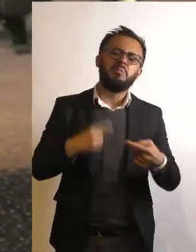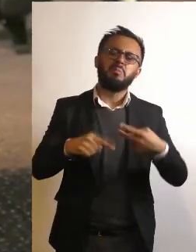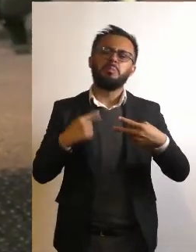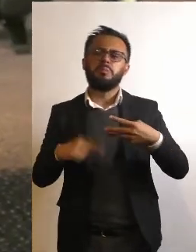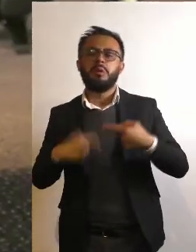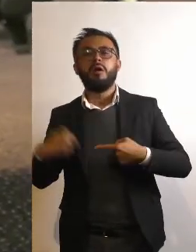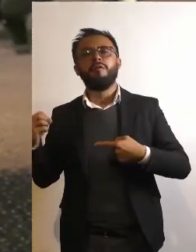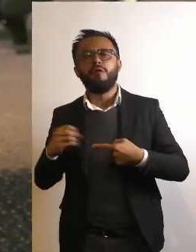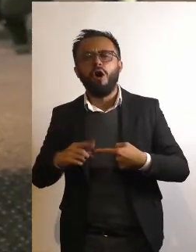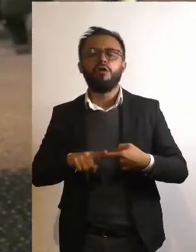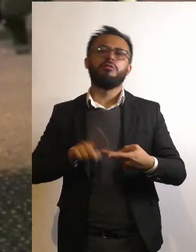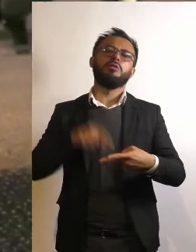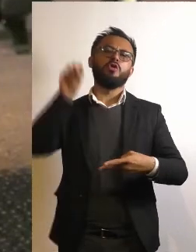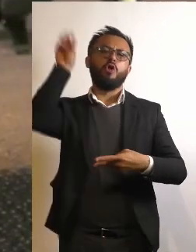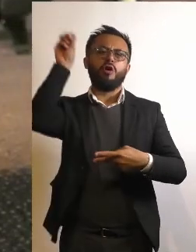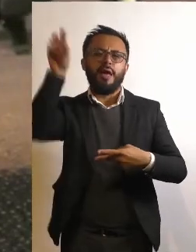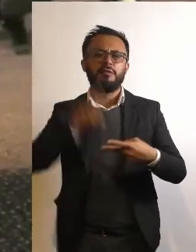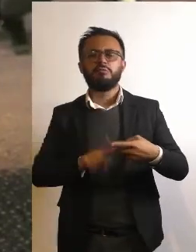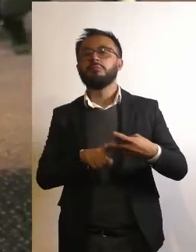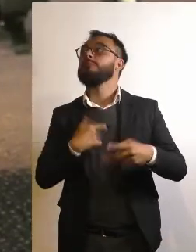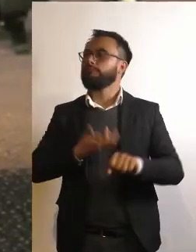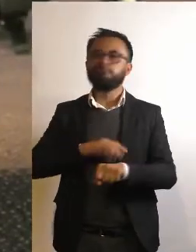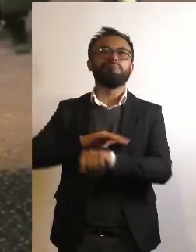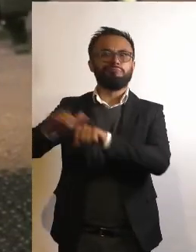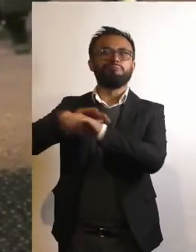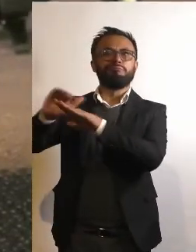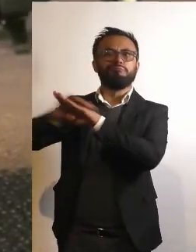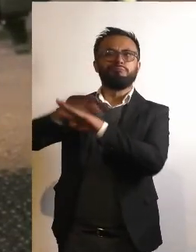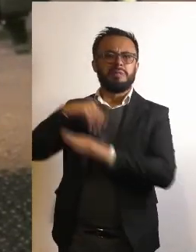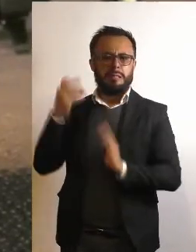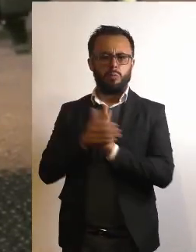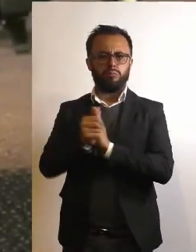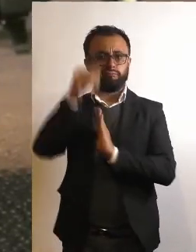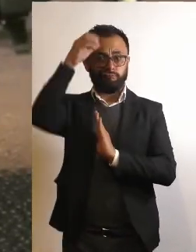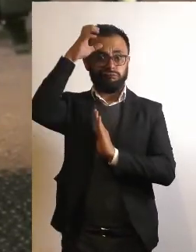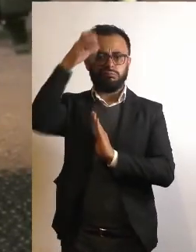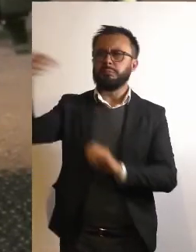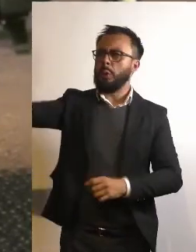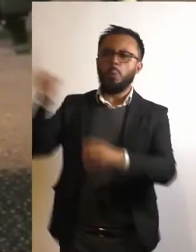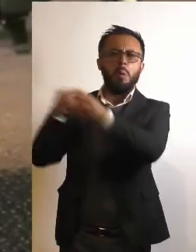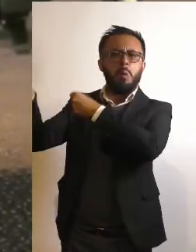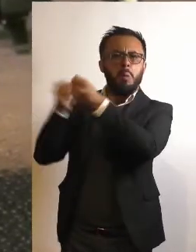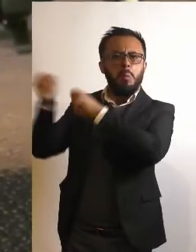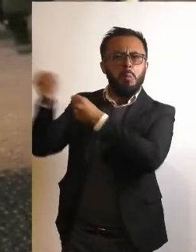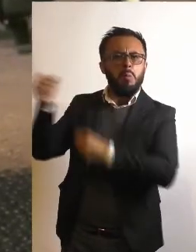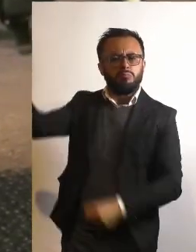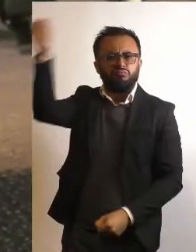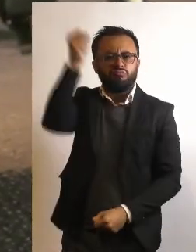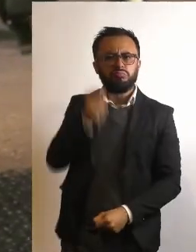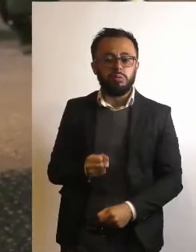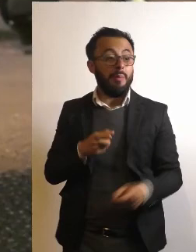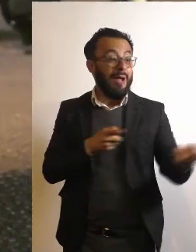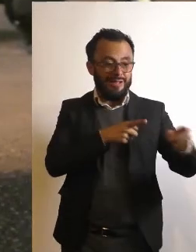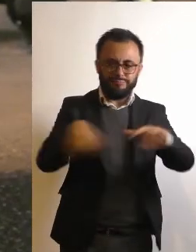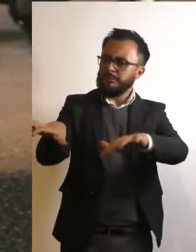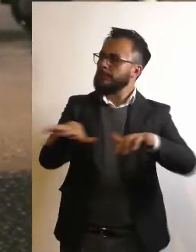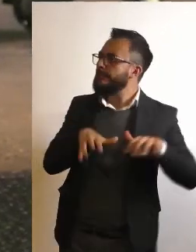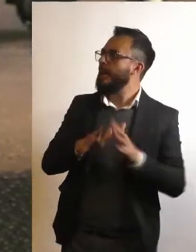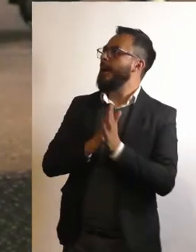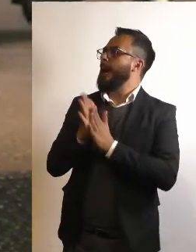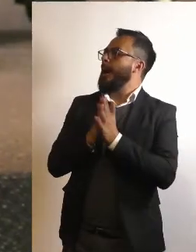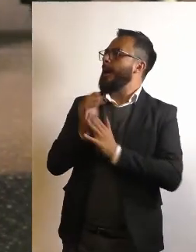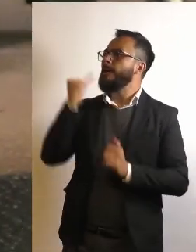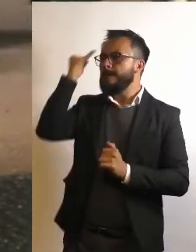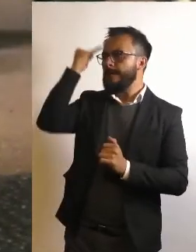cuales vamos a traer expertos y vamos a poder inspirar también a nuestros emprendedores en esa línea